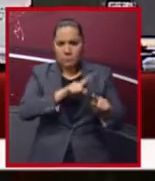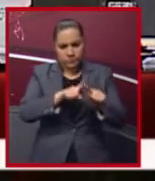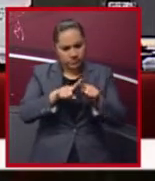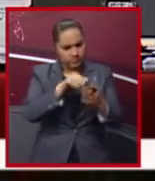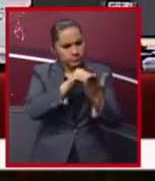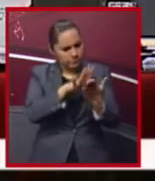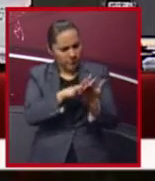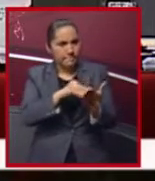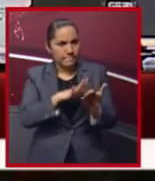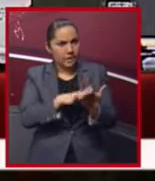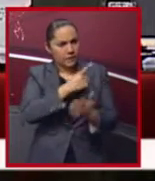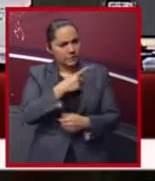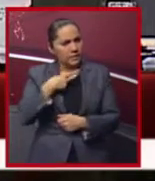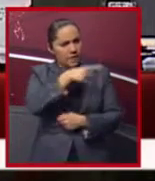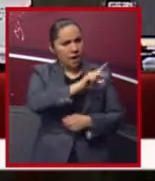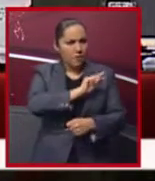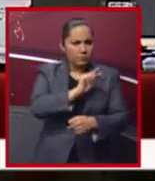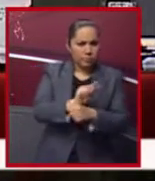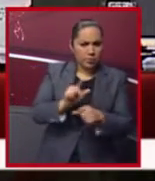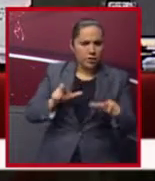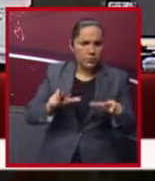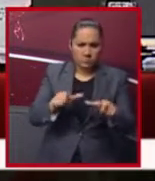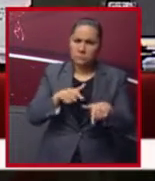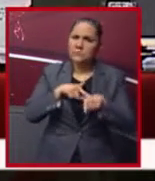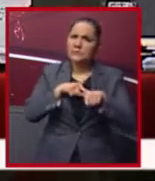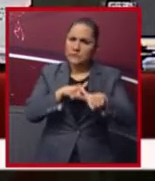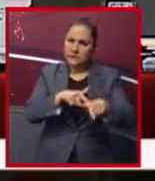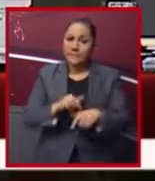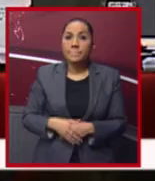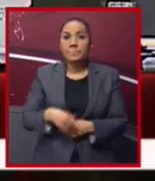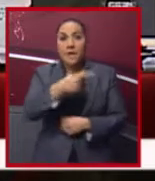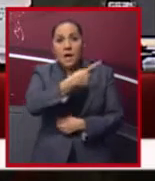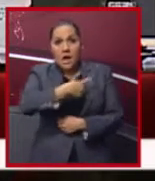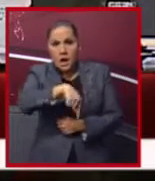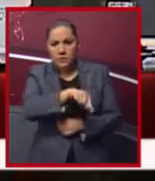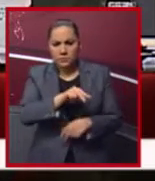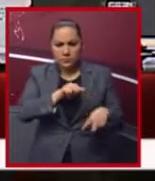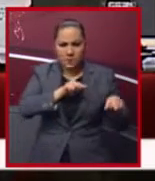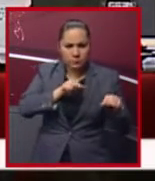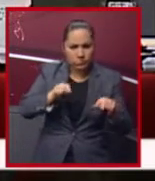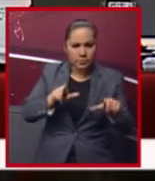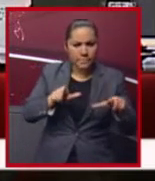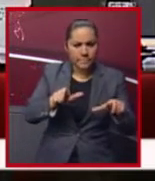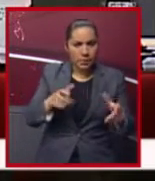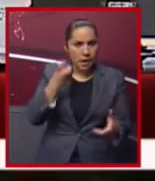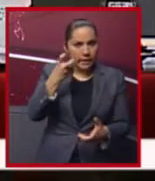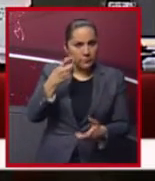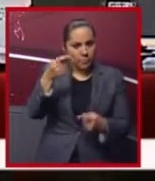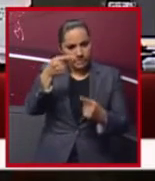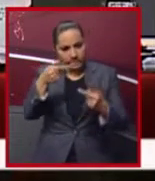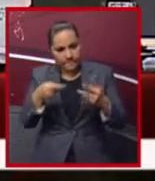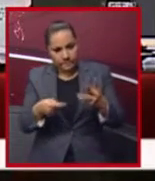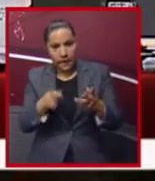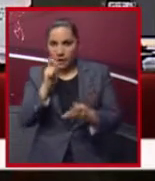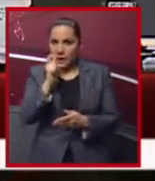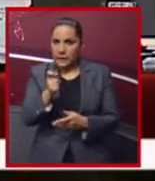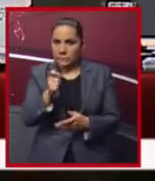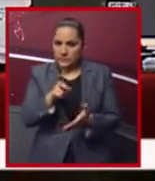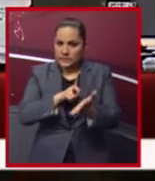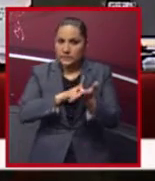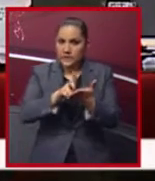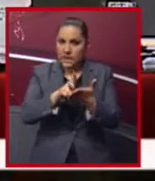actuar hace posible la visibilización de derechos que pareciera que no resultan importantes porque